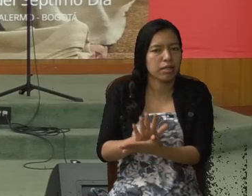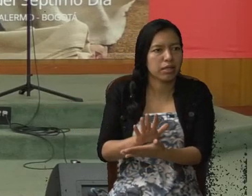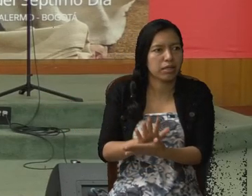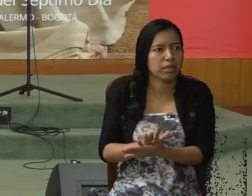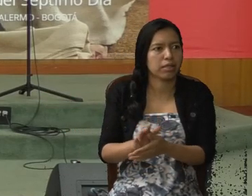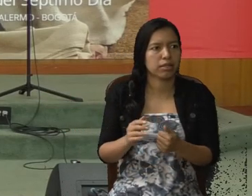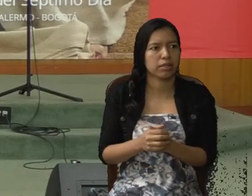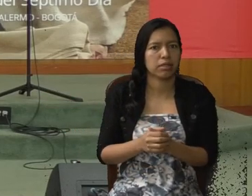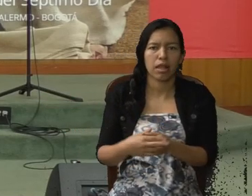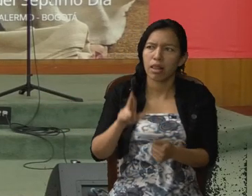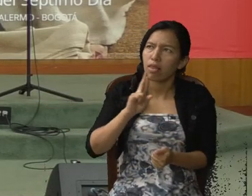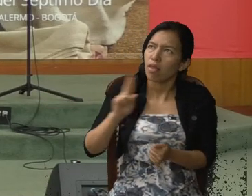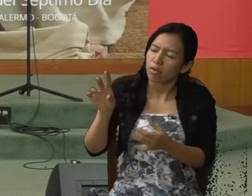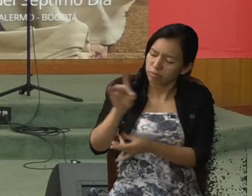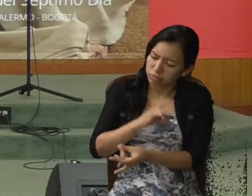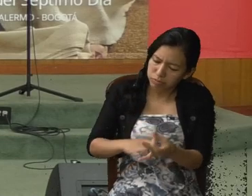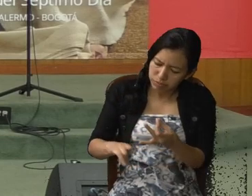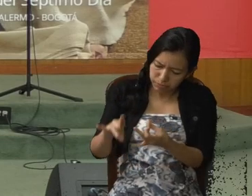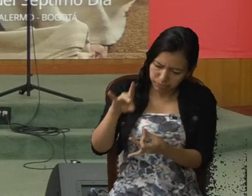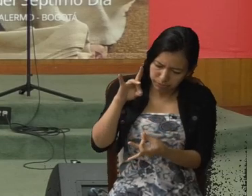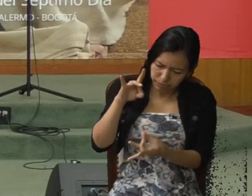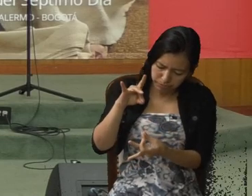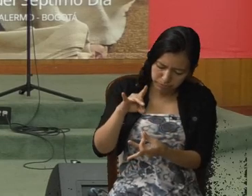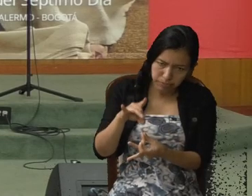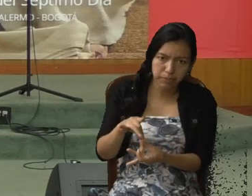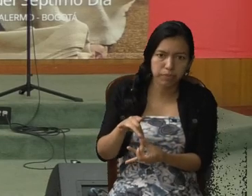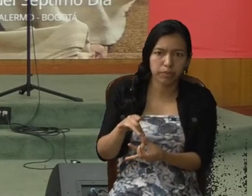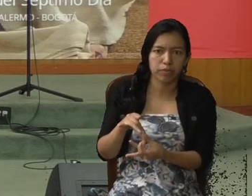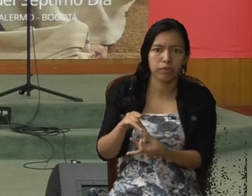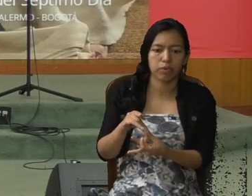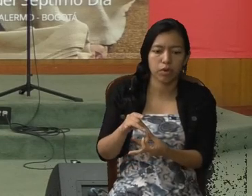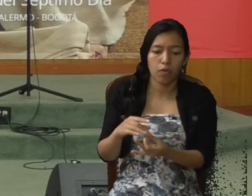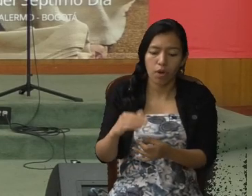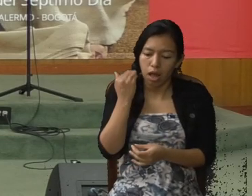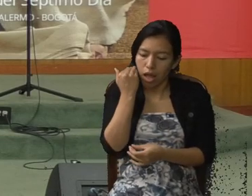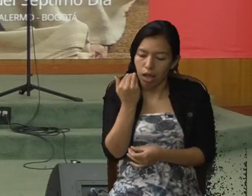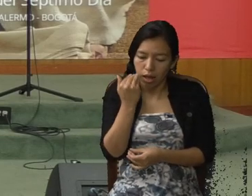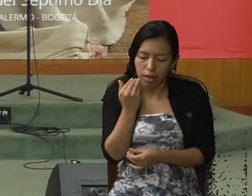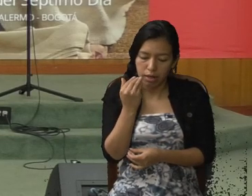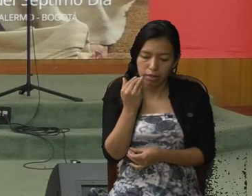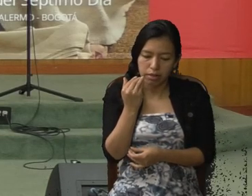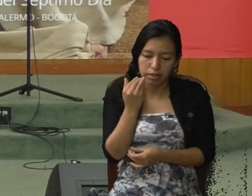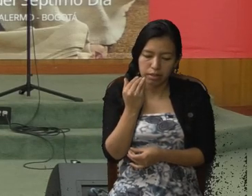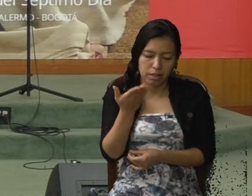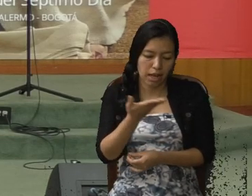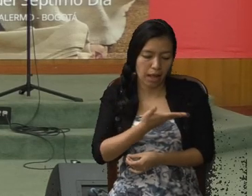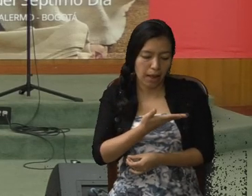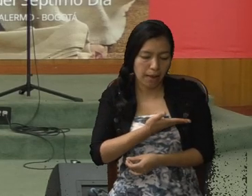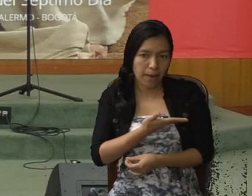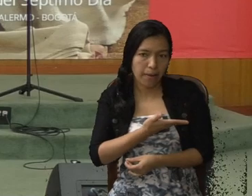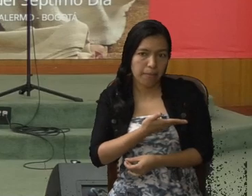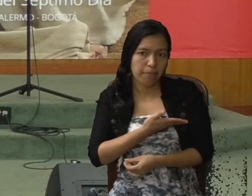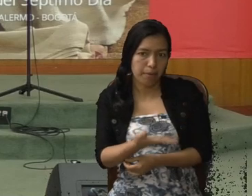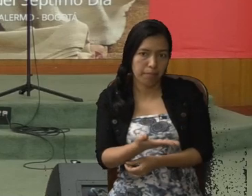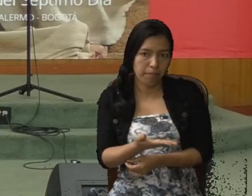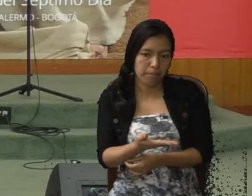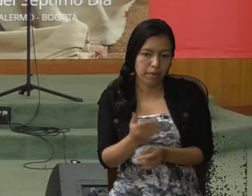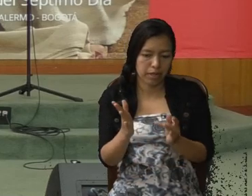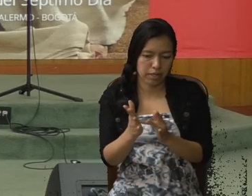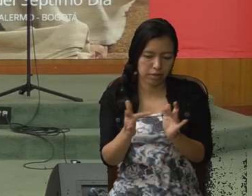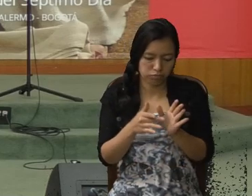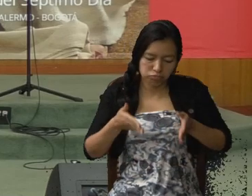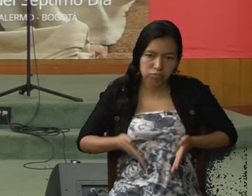la respuesta de ella que fue usada para ser la madre carnal del verbo que se hizo carne, de Cristo